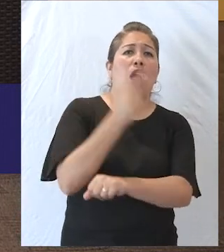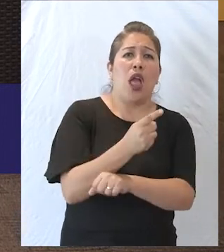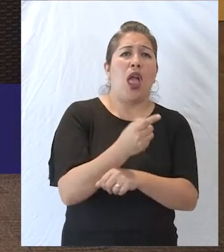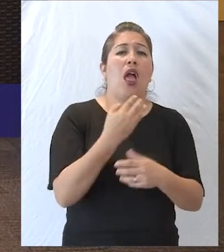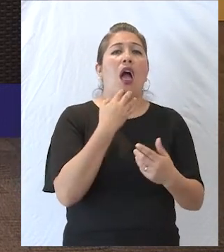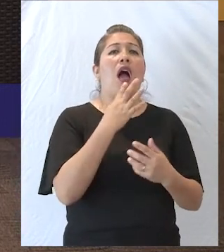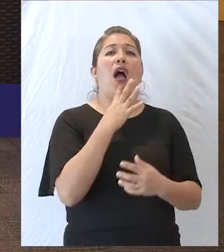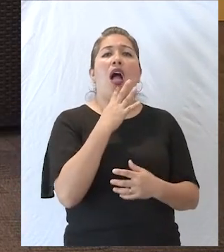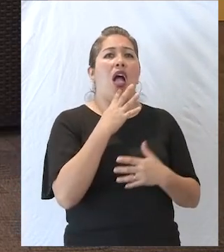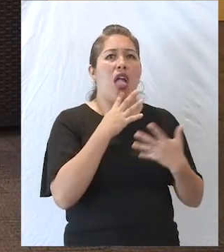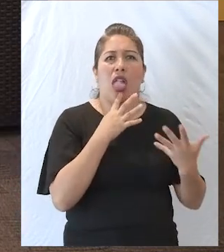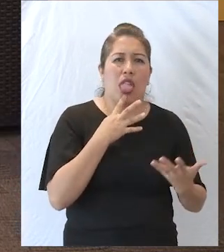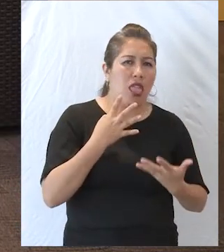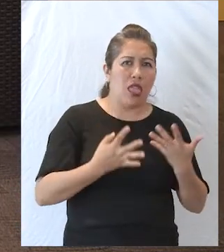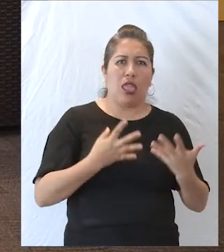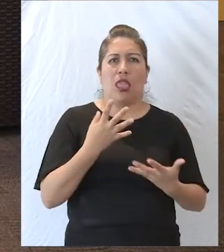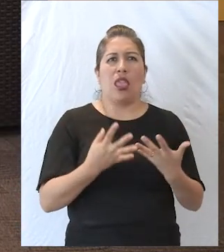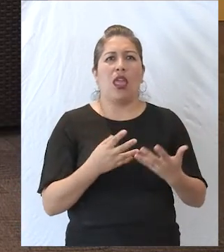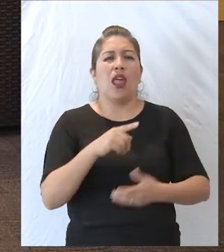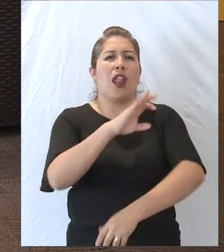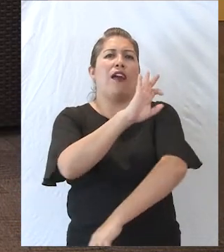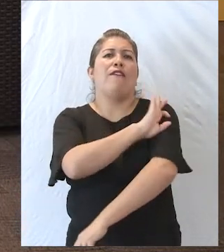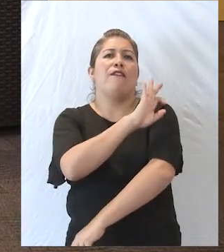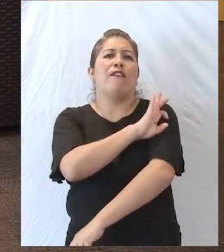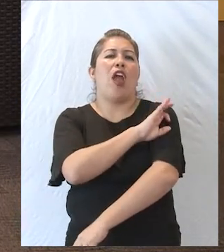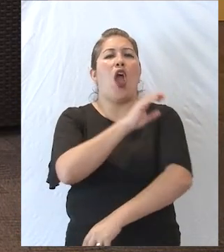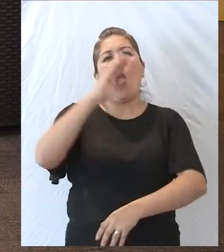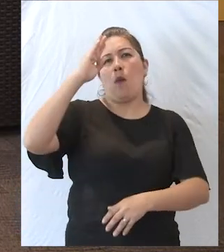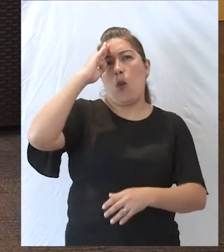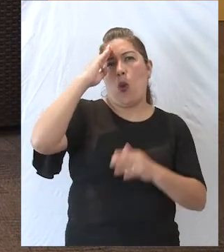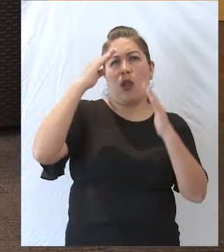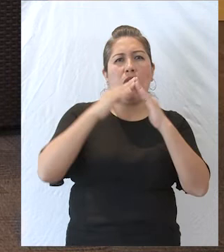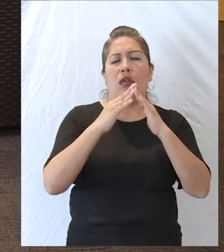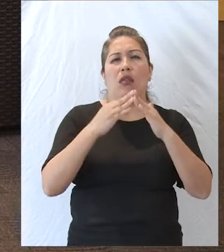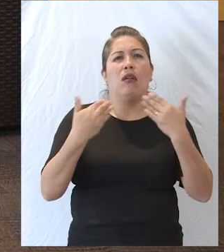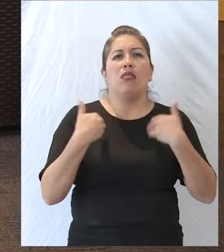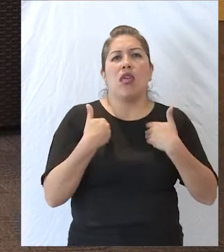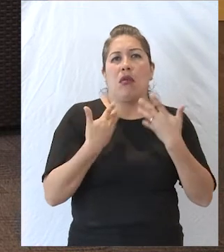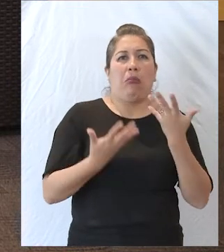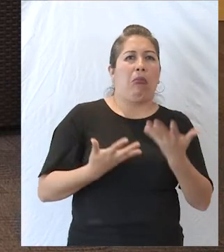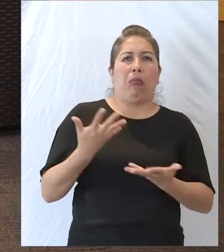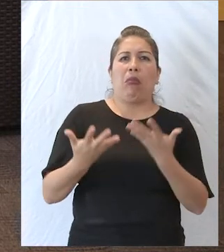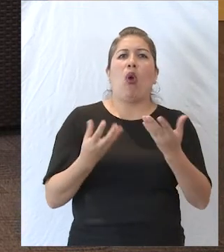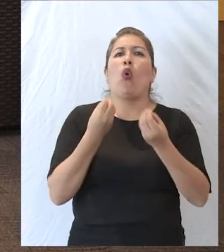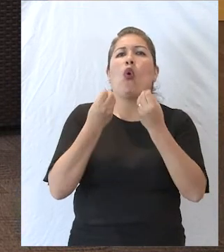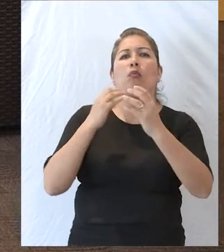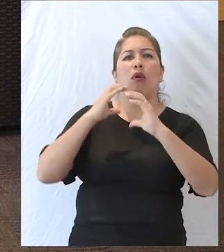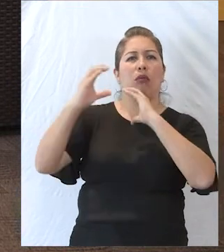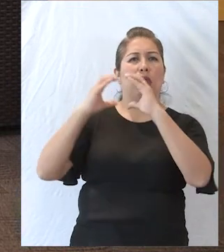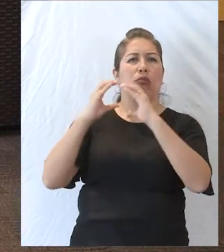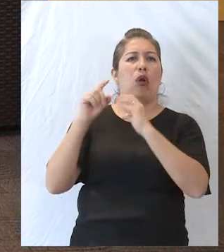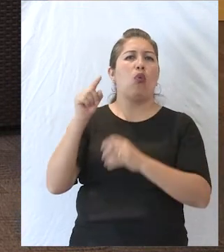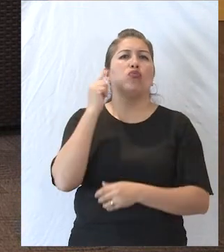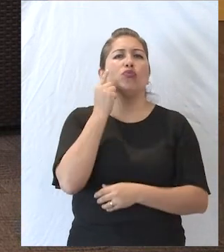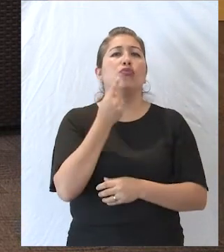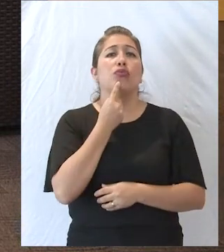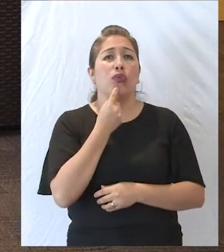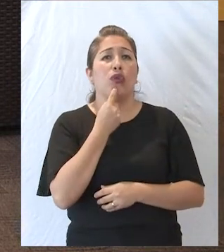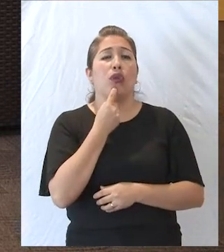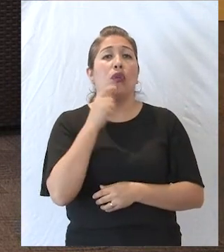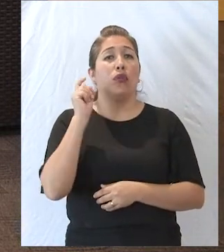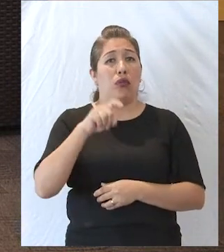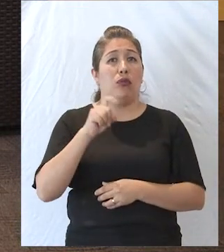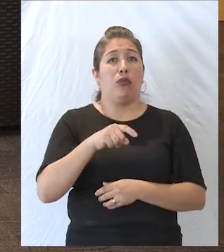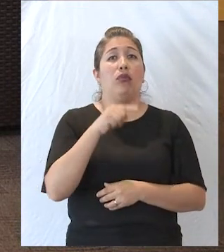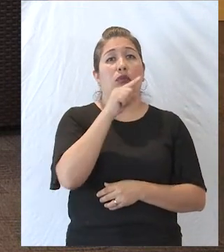denuncia, como no oye, evidentemente el fiscal o los encargados de la fiscalía no tienen pues forma de comunicación,